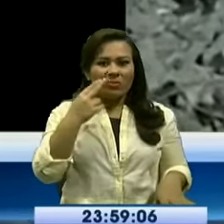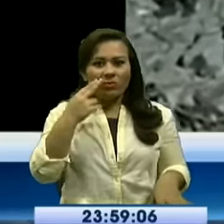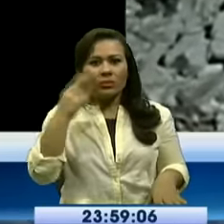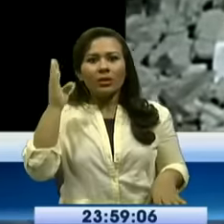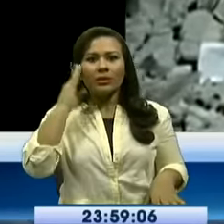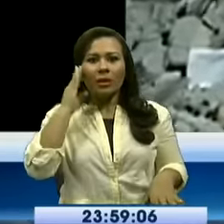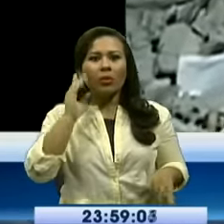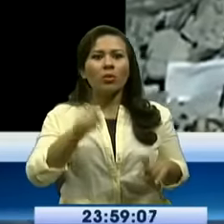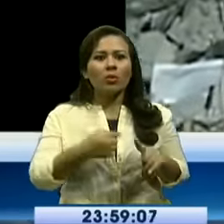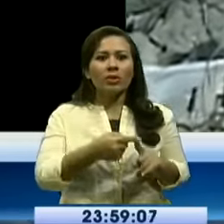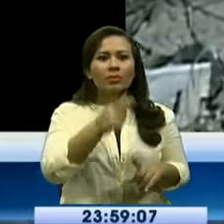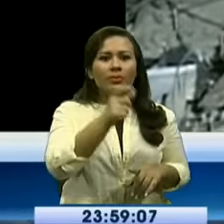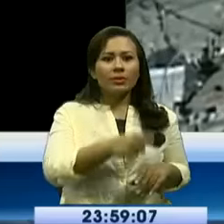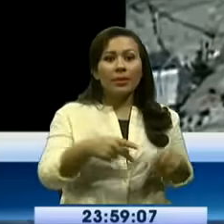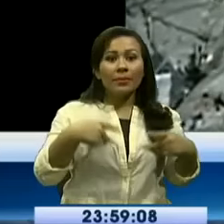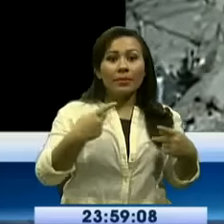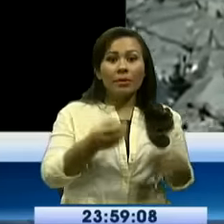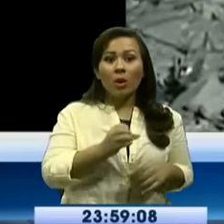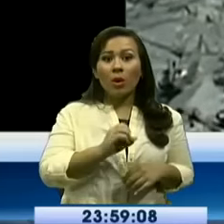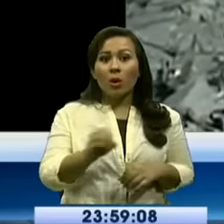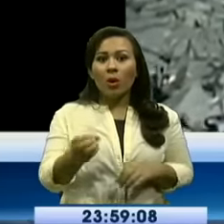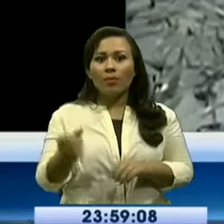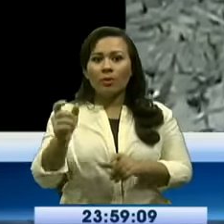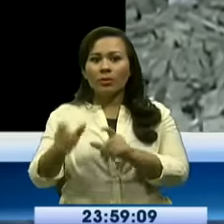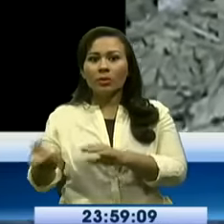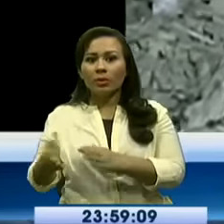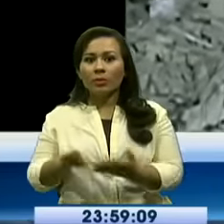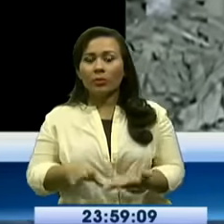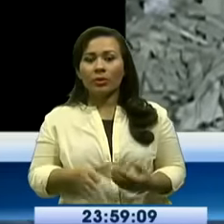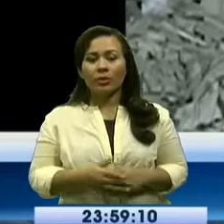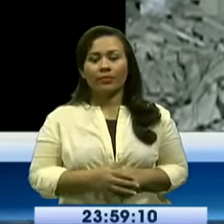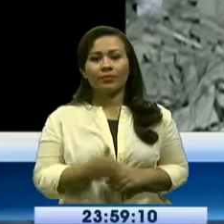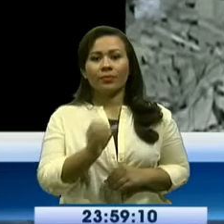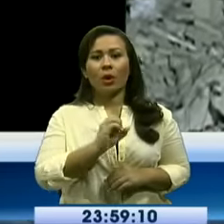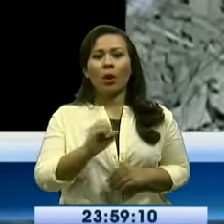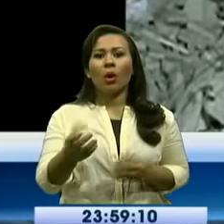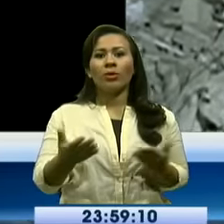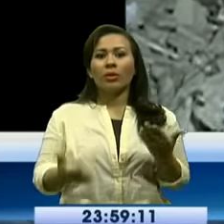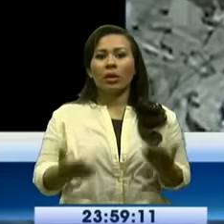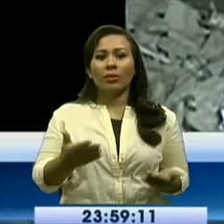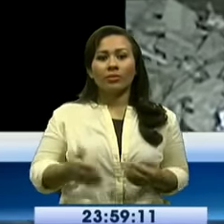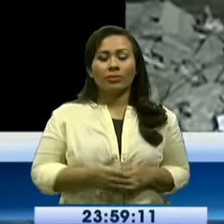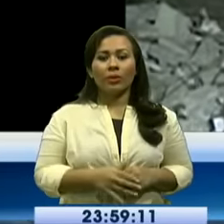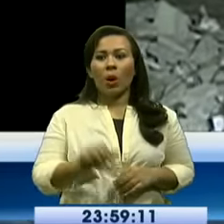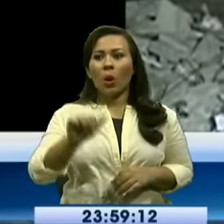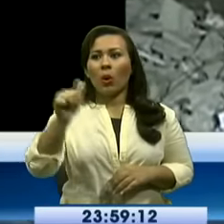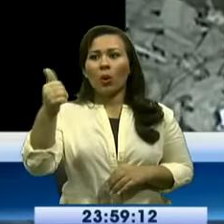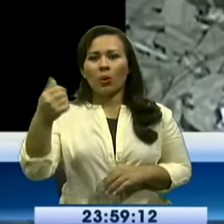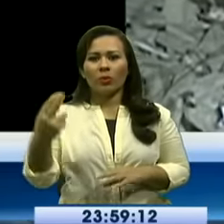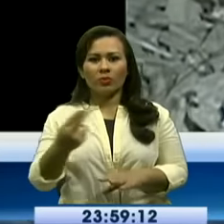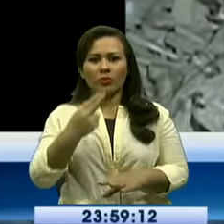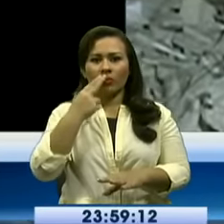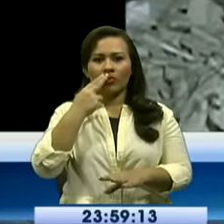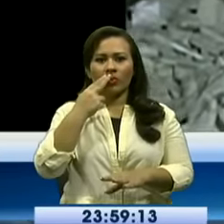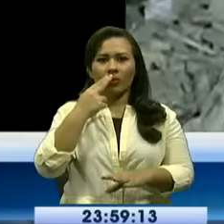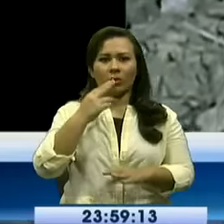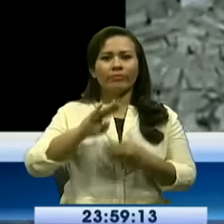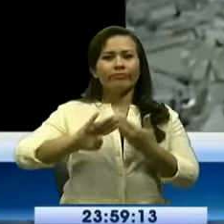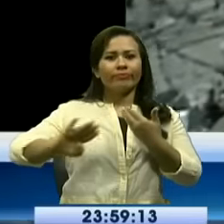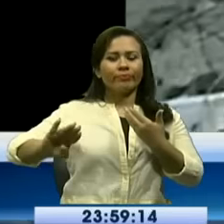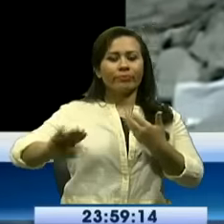que determinan qué podemos encontrar, si son personas vivas, personas muertas, o si es algún tipo de otro tipo de sustancia, ¿no?